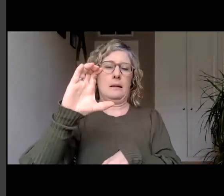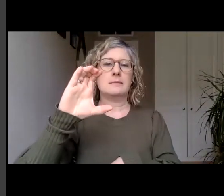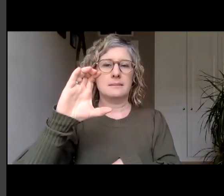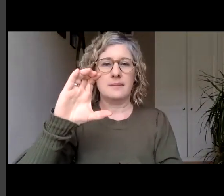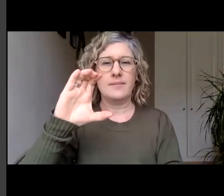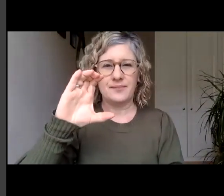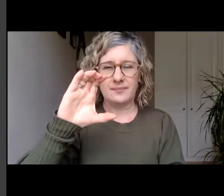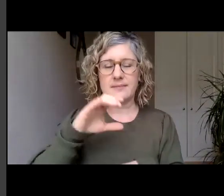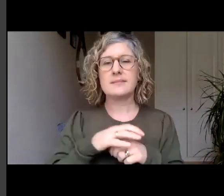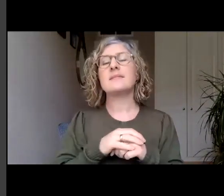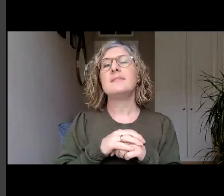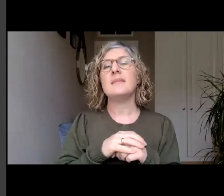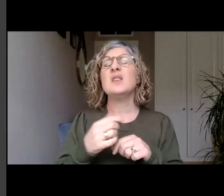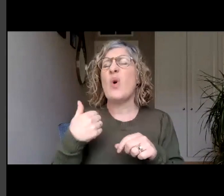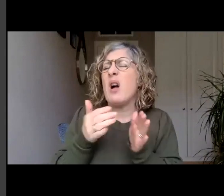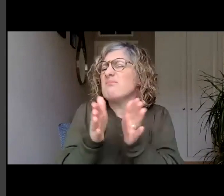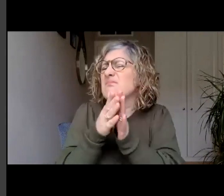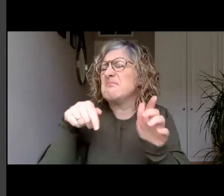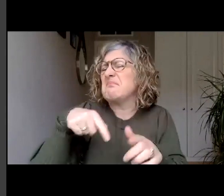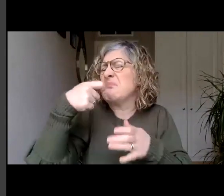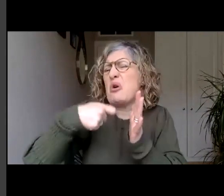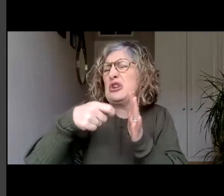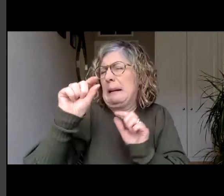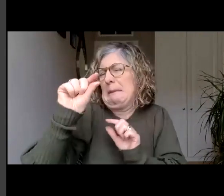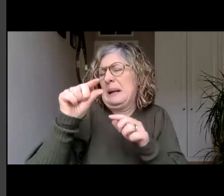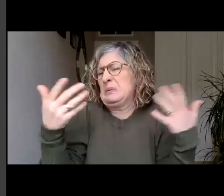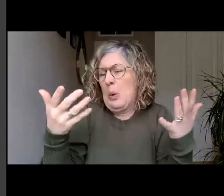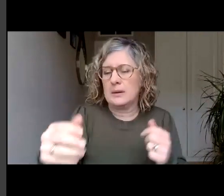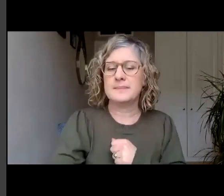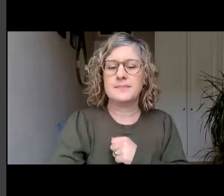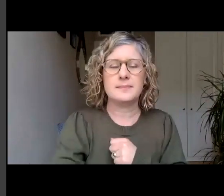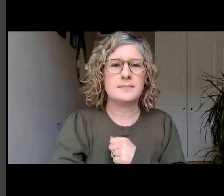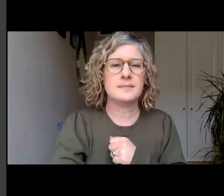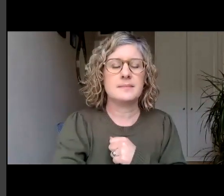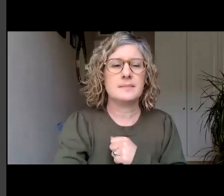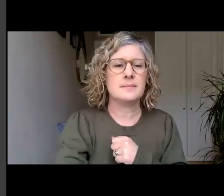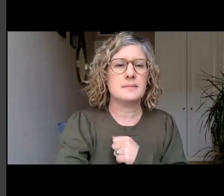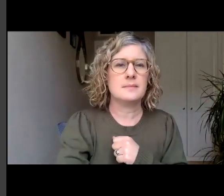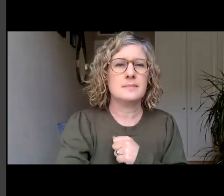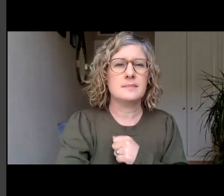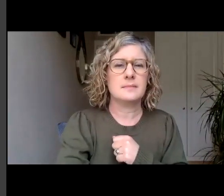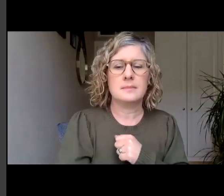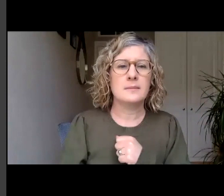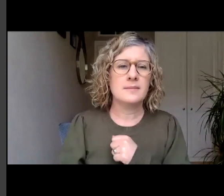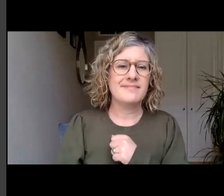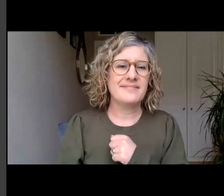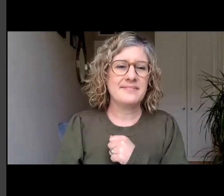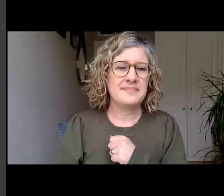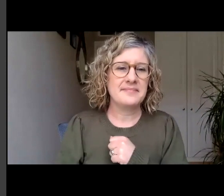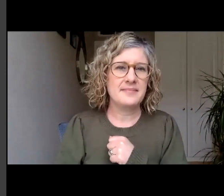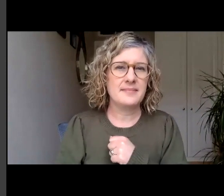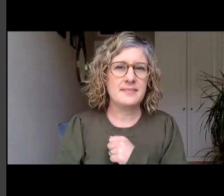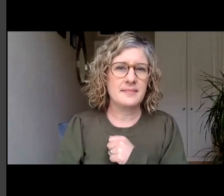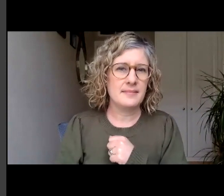El proyecto cuenta con financiamiento por parte de la Comisión y se llama MSLIC, así lo llamamos, y les